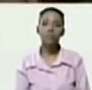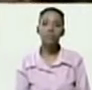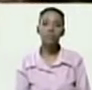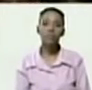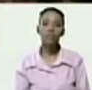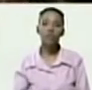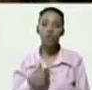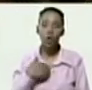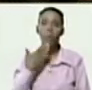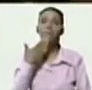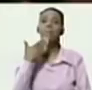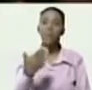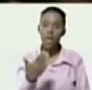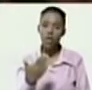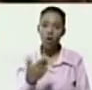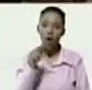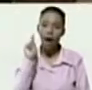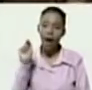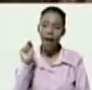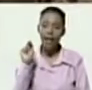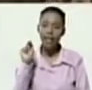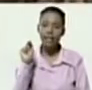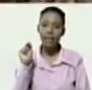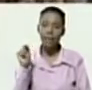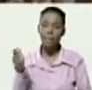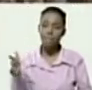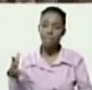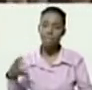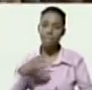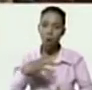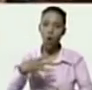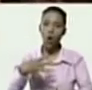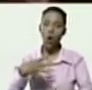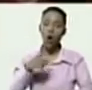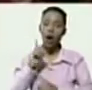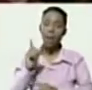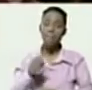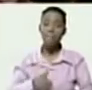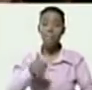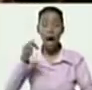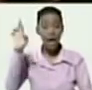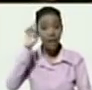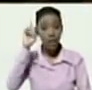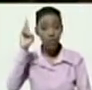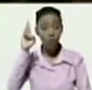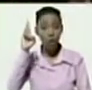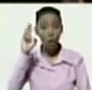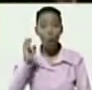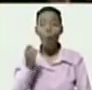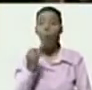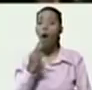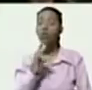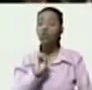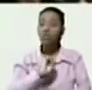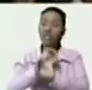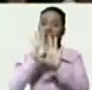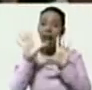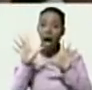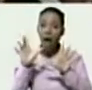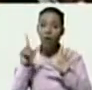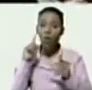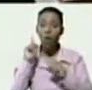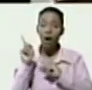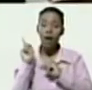Exijo este premio con tanta más razón cuanto que declaro